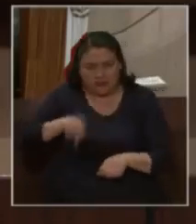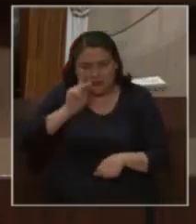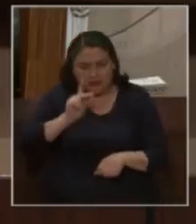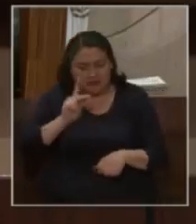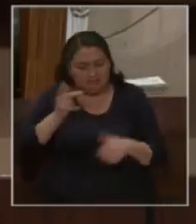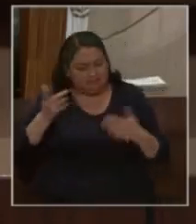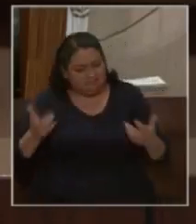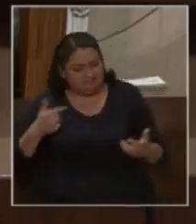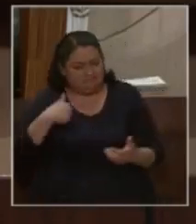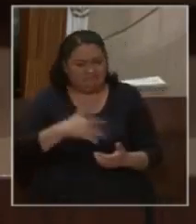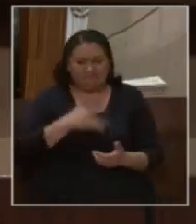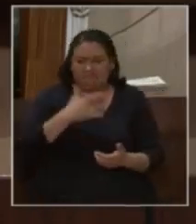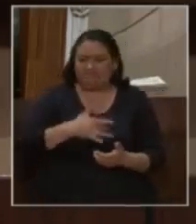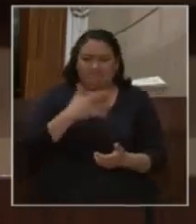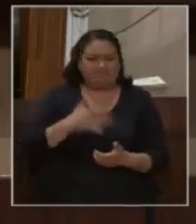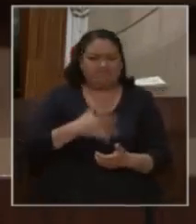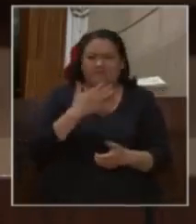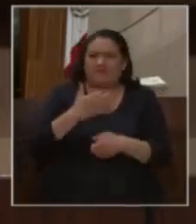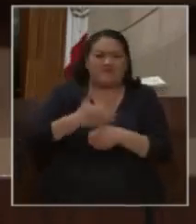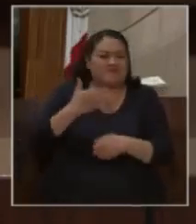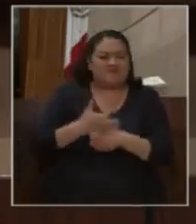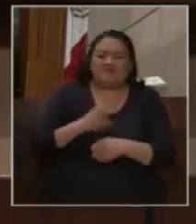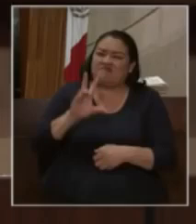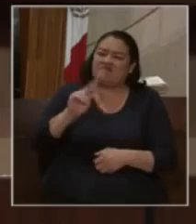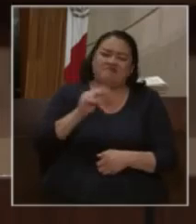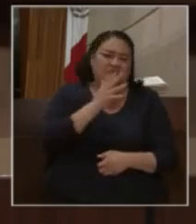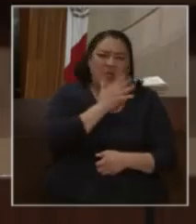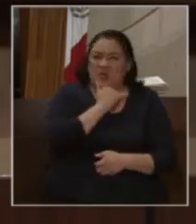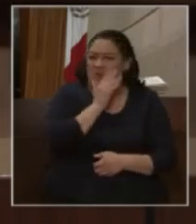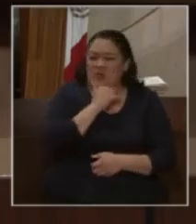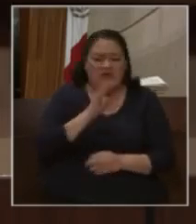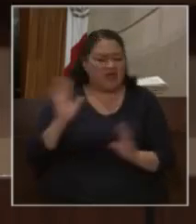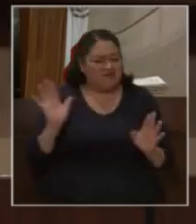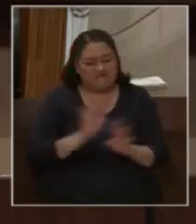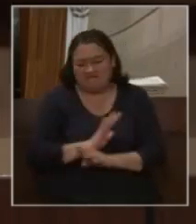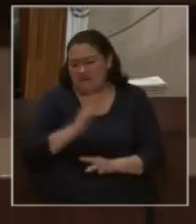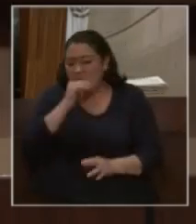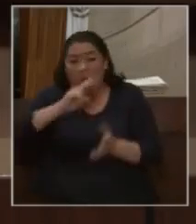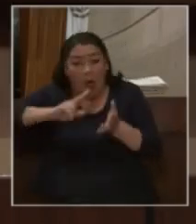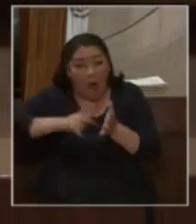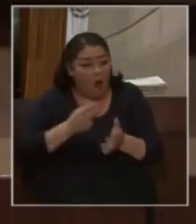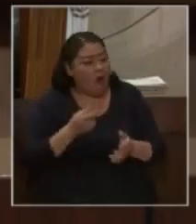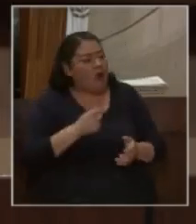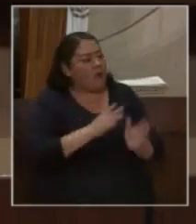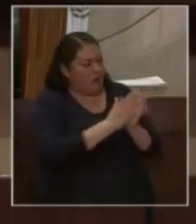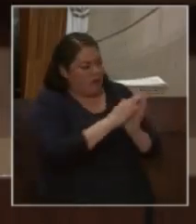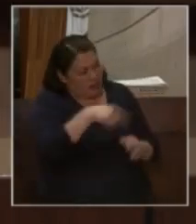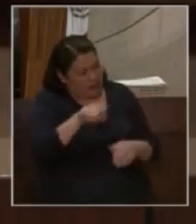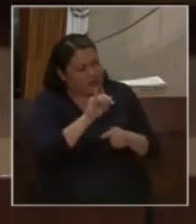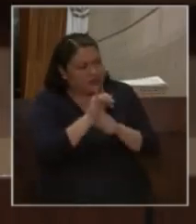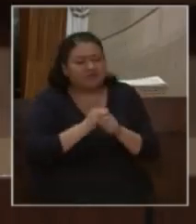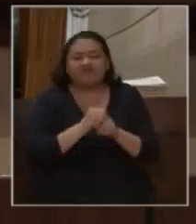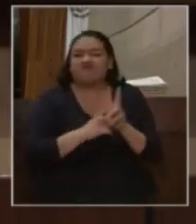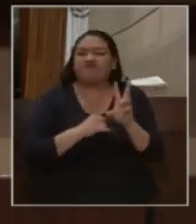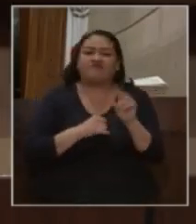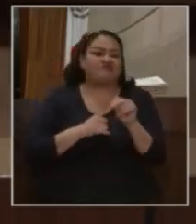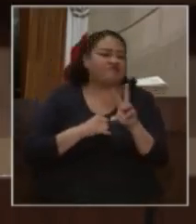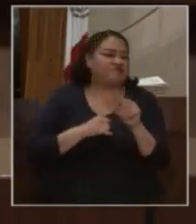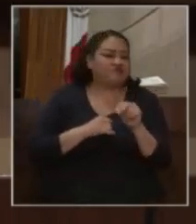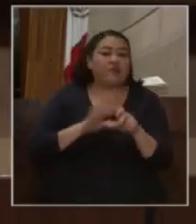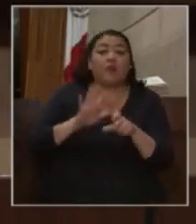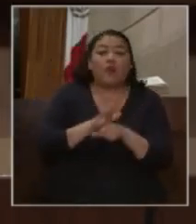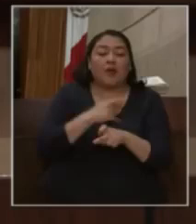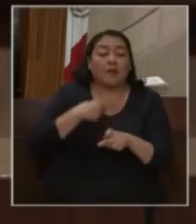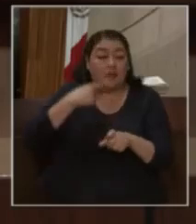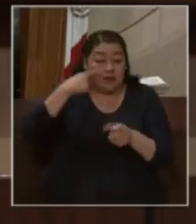me parece no es admisible. Y ello porque no se está en presencia